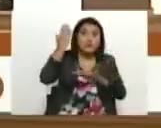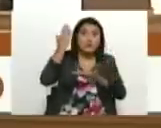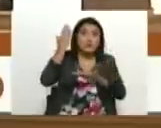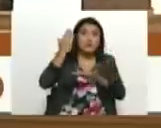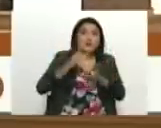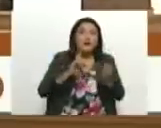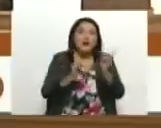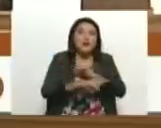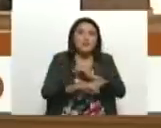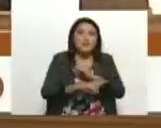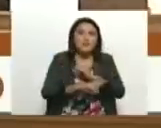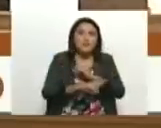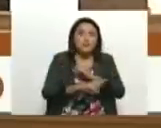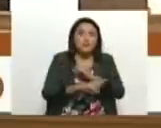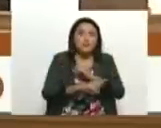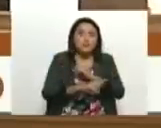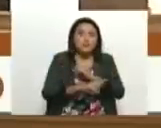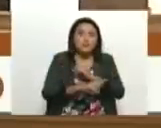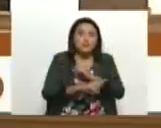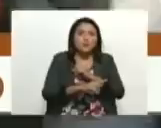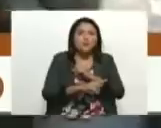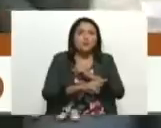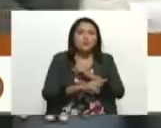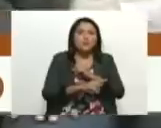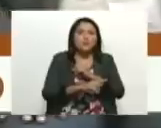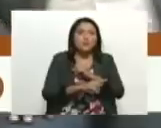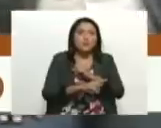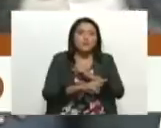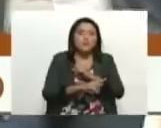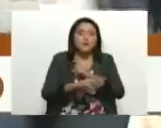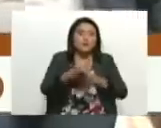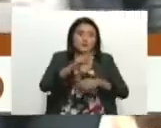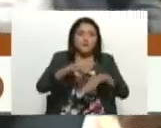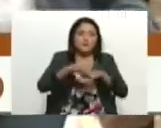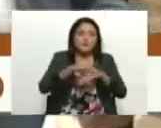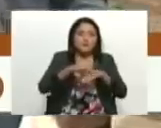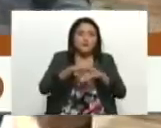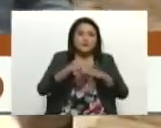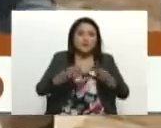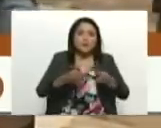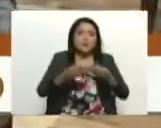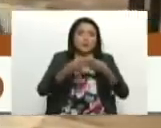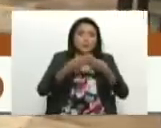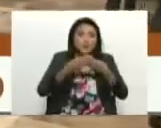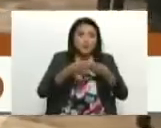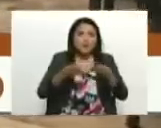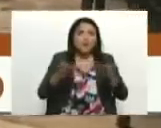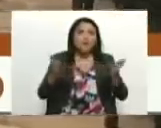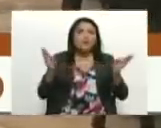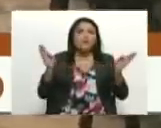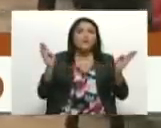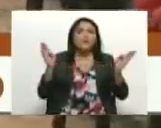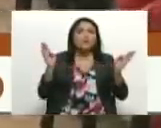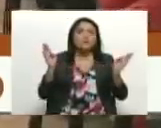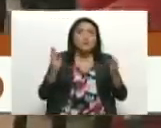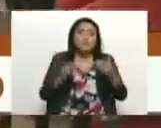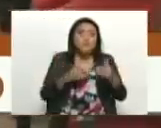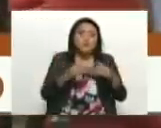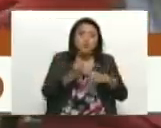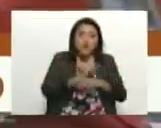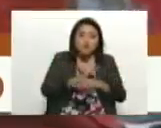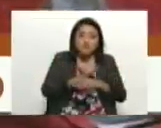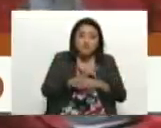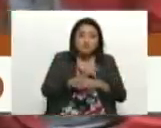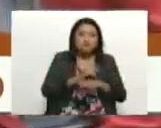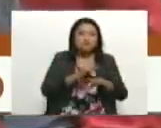en el marco de la ley, de acuerdo a solicitud del Ministerio Público, en un procedimiento muy rápido, se dispone que el